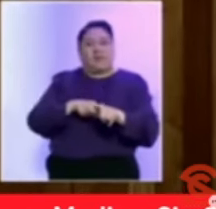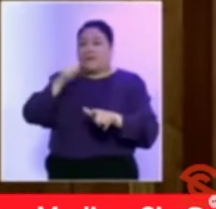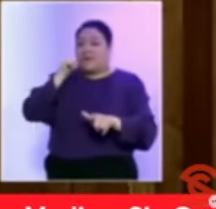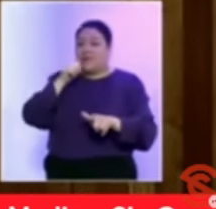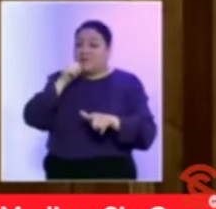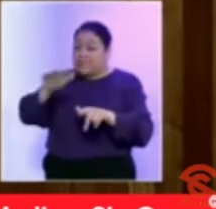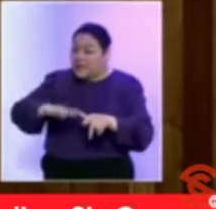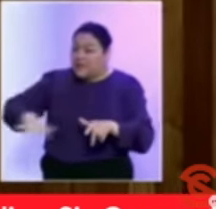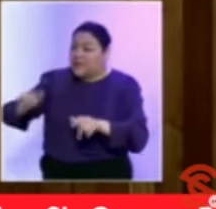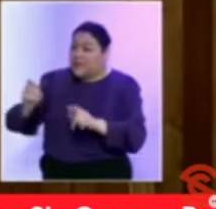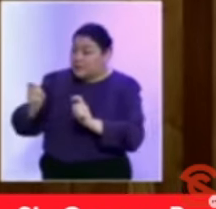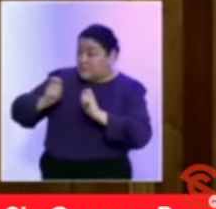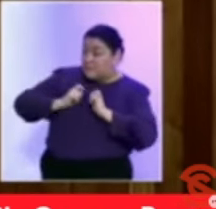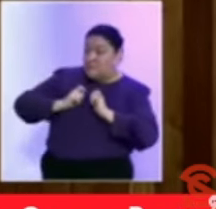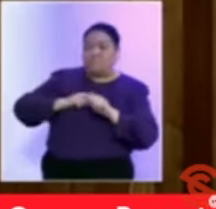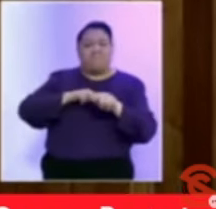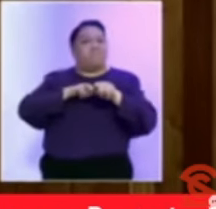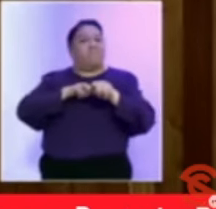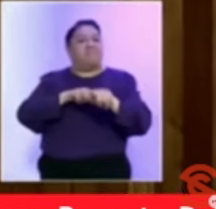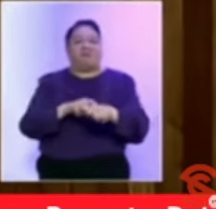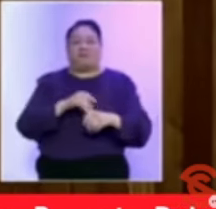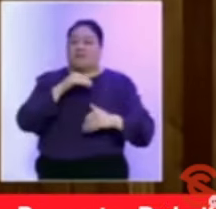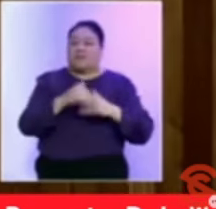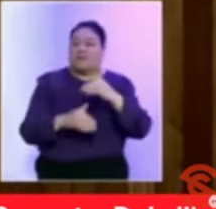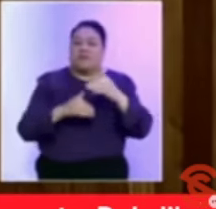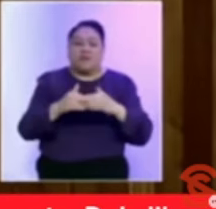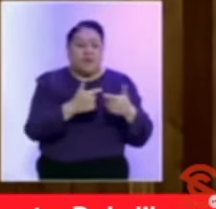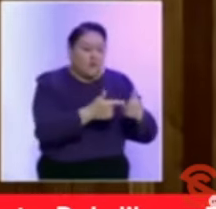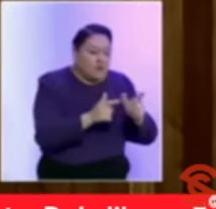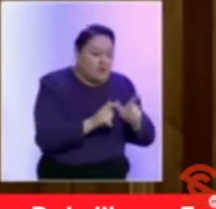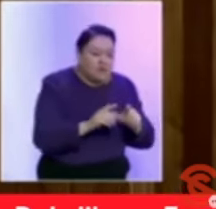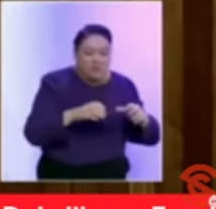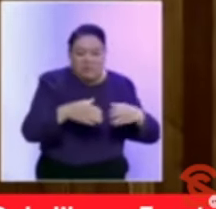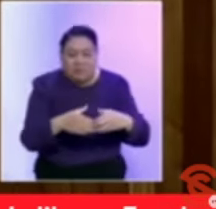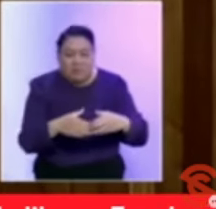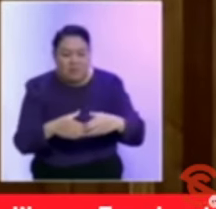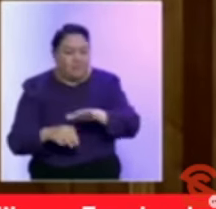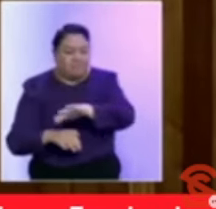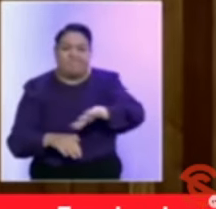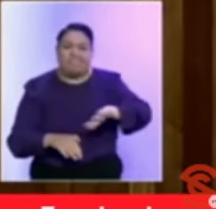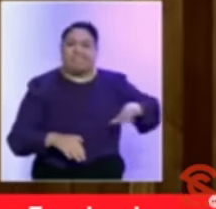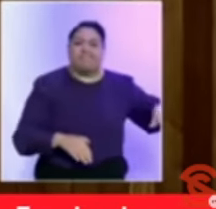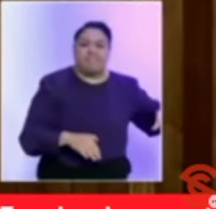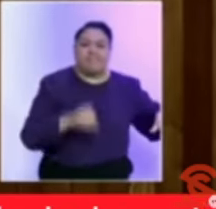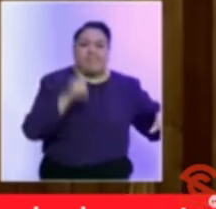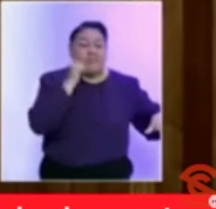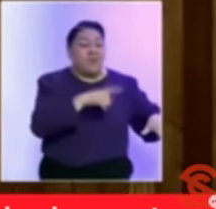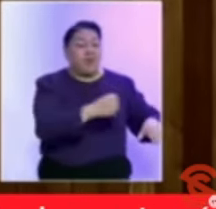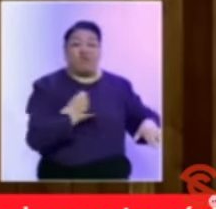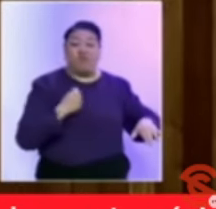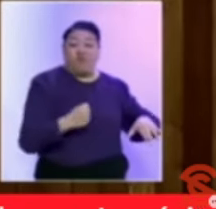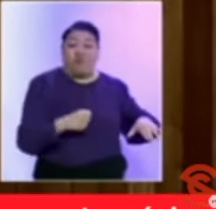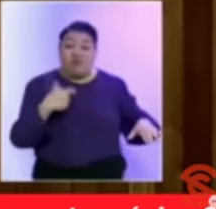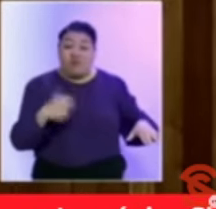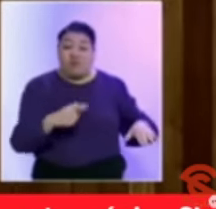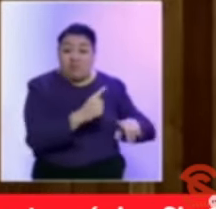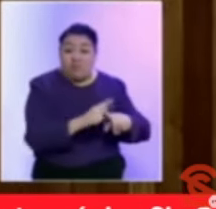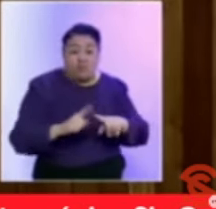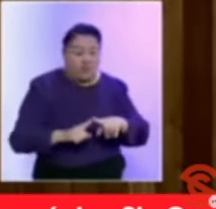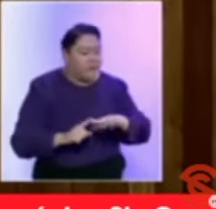está siempre por encima de grupos o individuos por más poderosos que